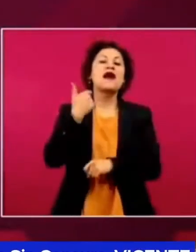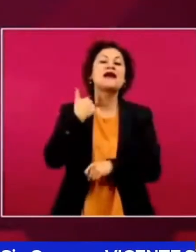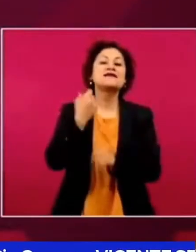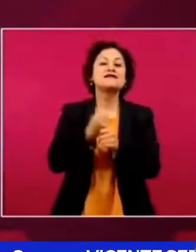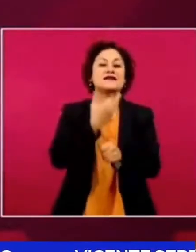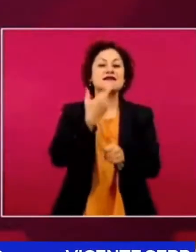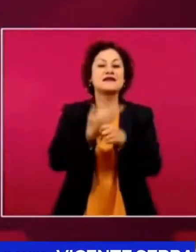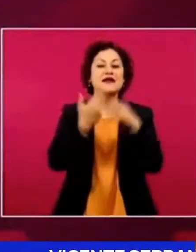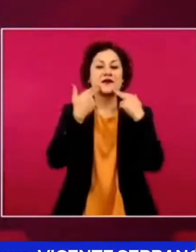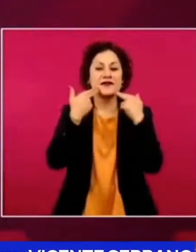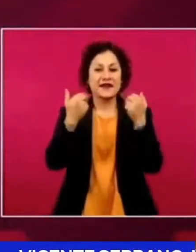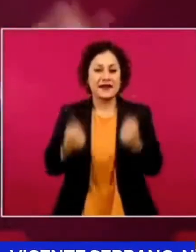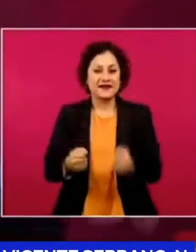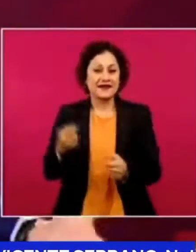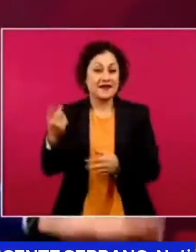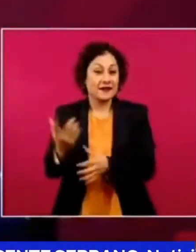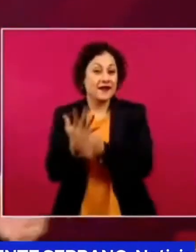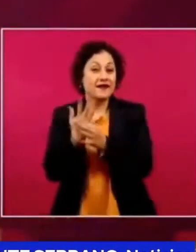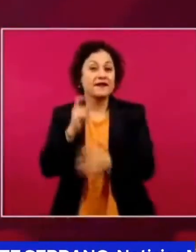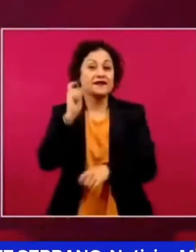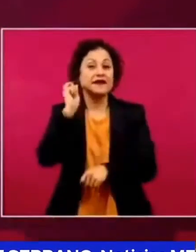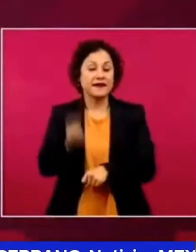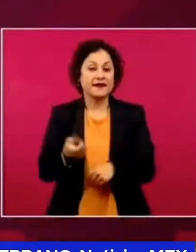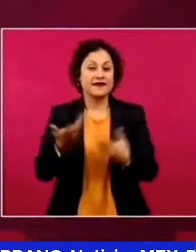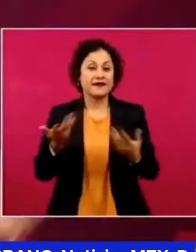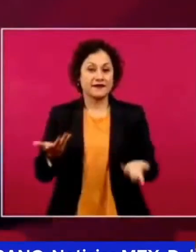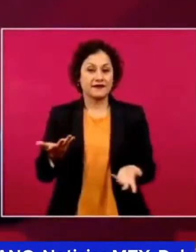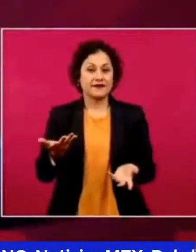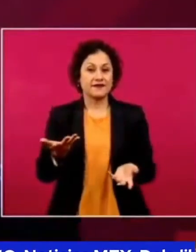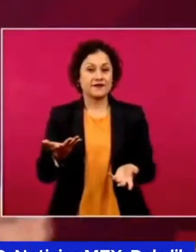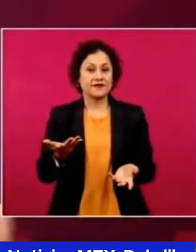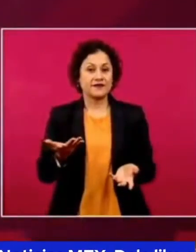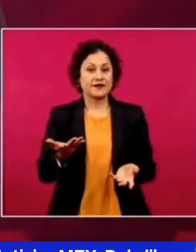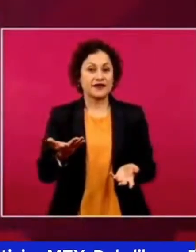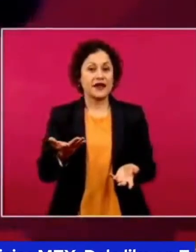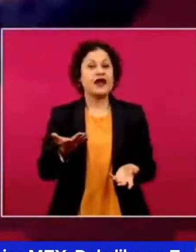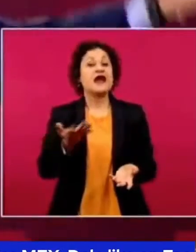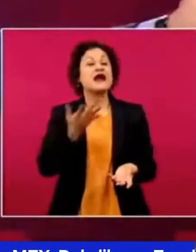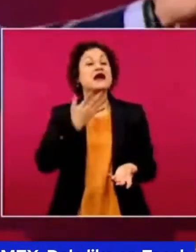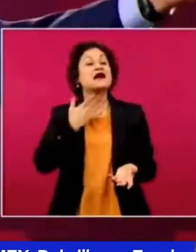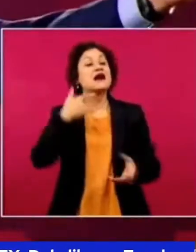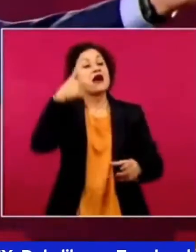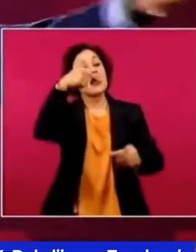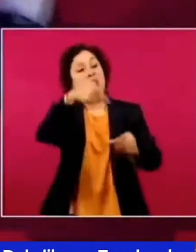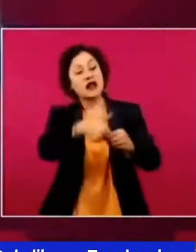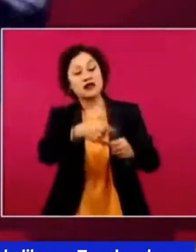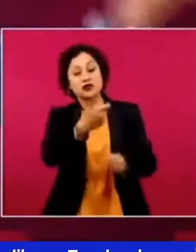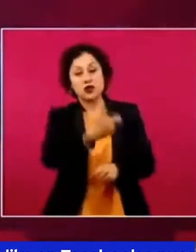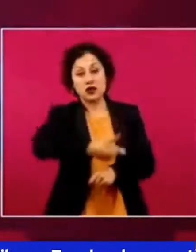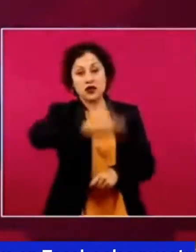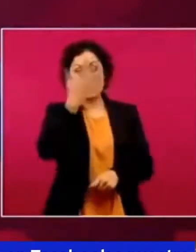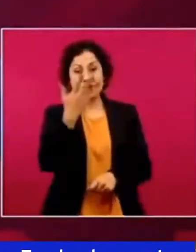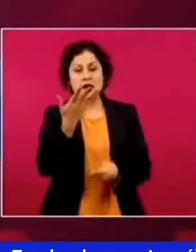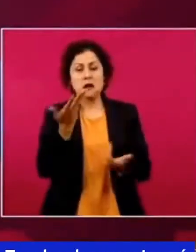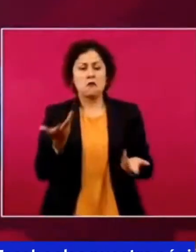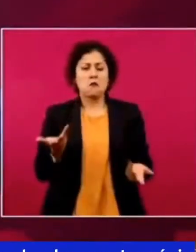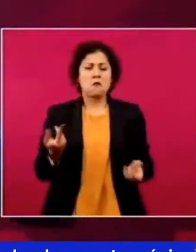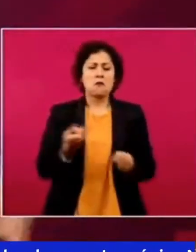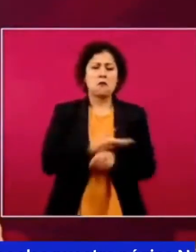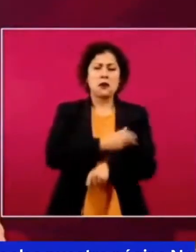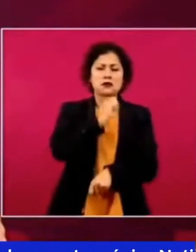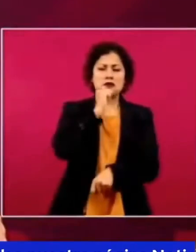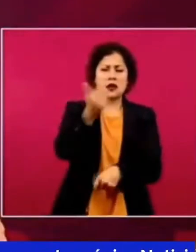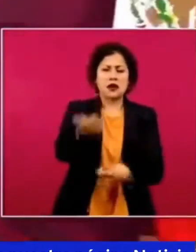gasolina, no afectaba al pueblo, porque la mayoría de la gente no tenía